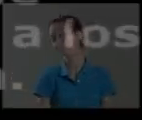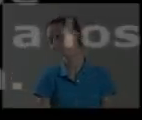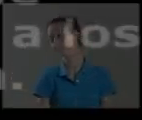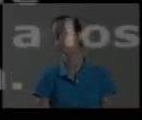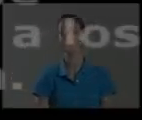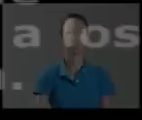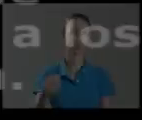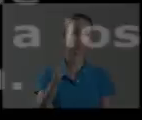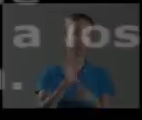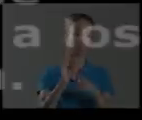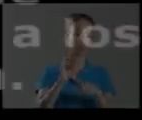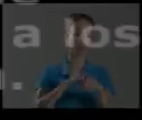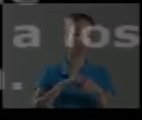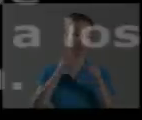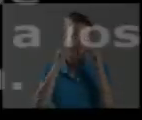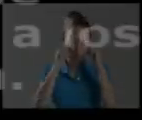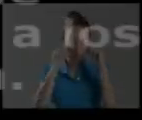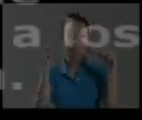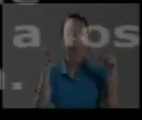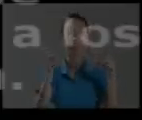mide el templo.